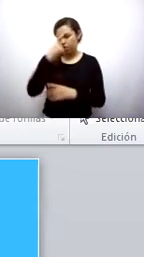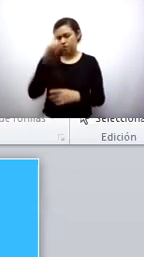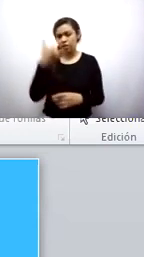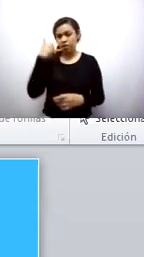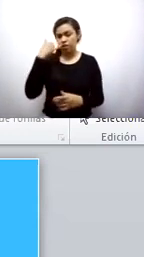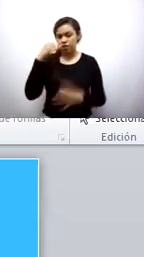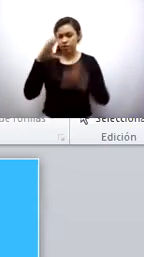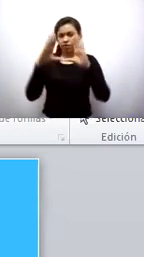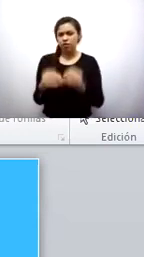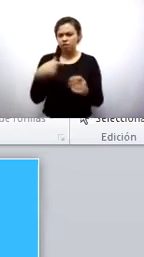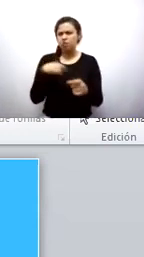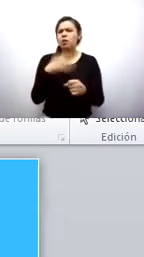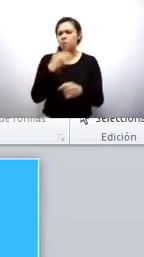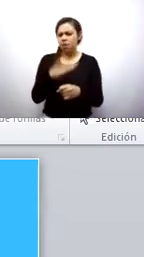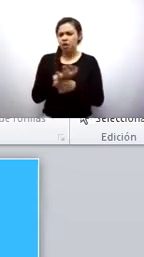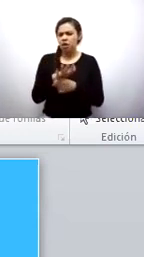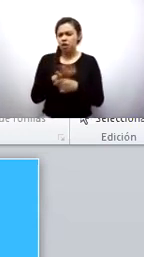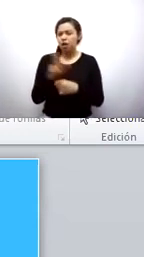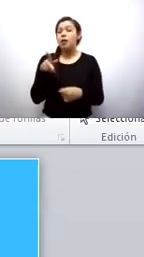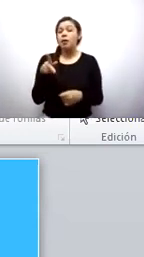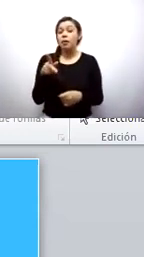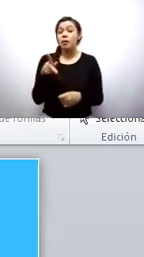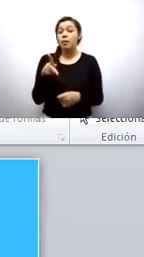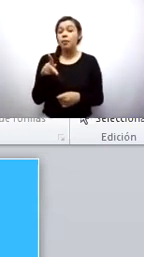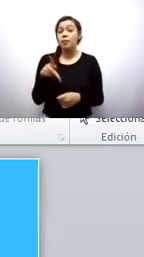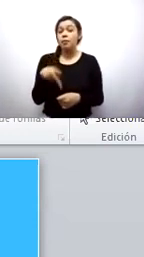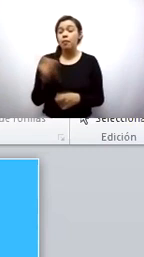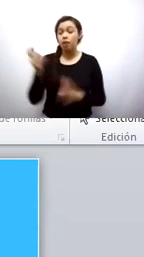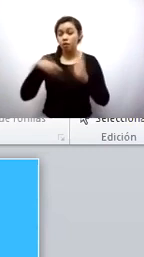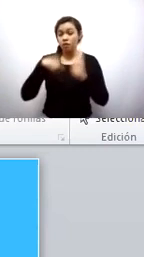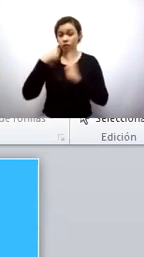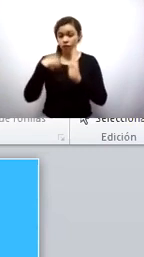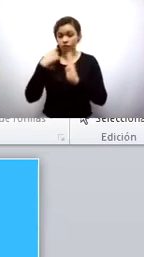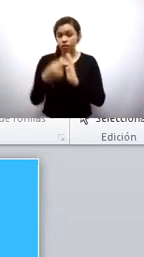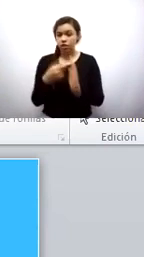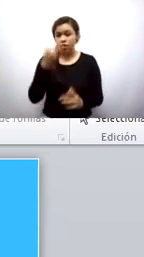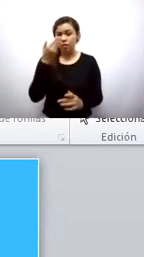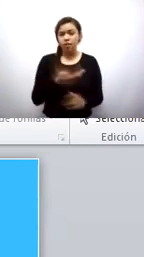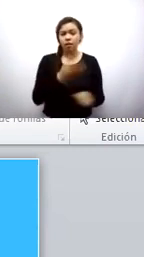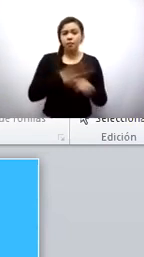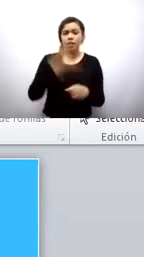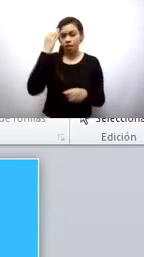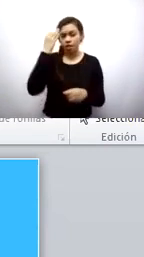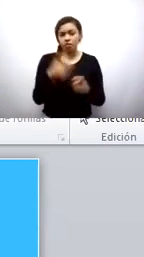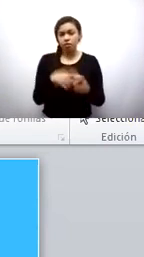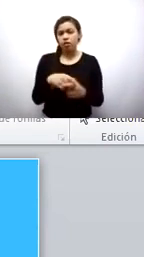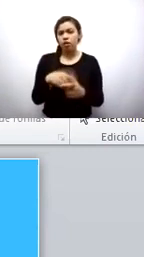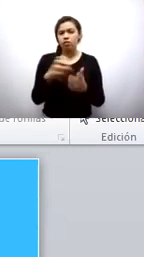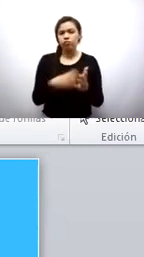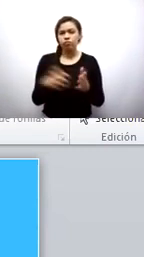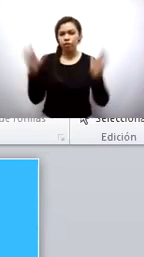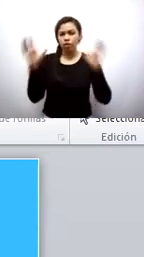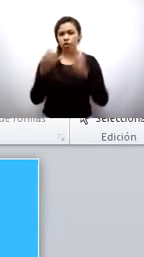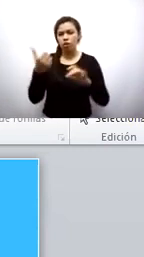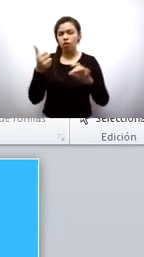tenía era suficiente, pero cuando nos empezaron a pedir videos ya más avanzados y de más duración, me tuve que comprar otro celular. Y lo mismo me pasó